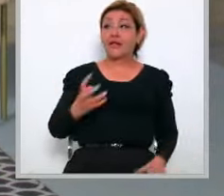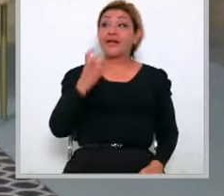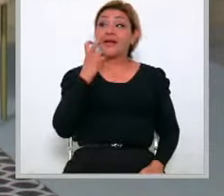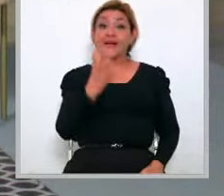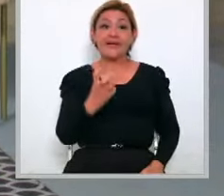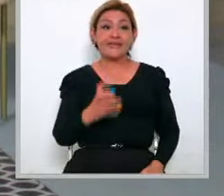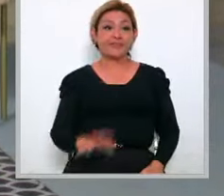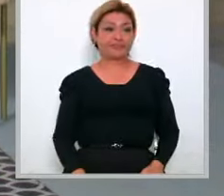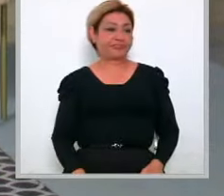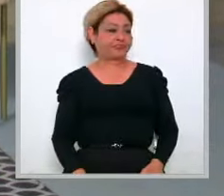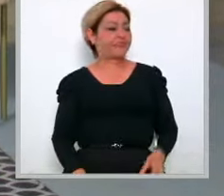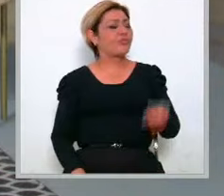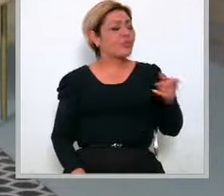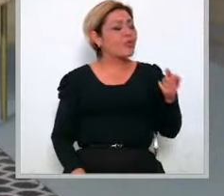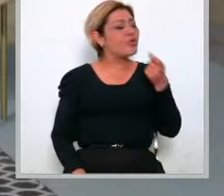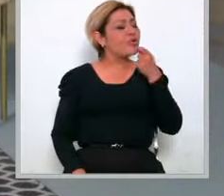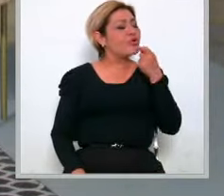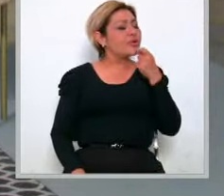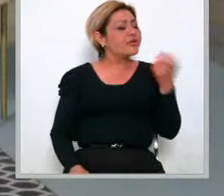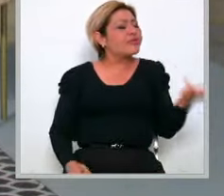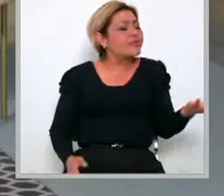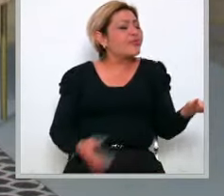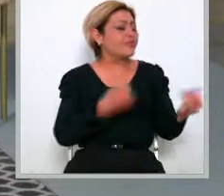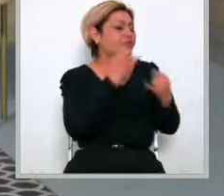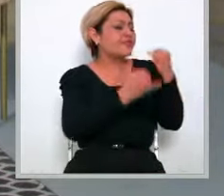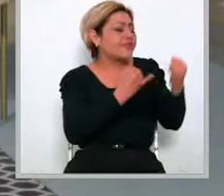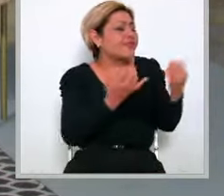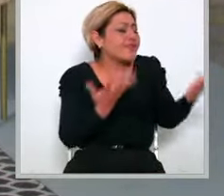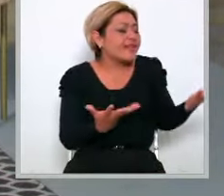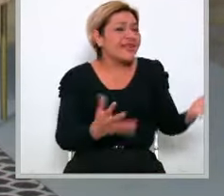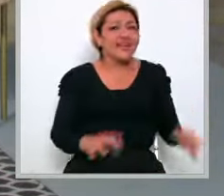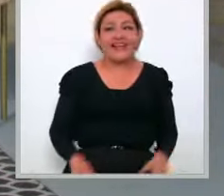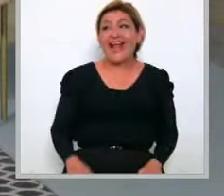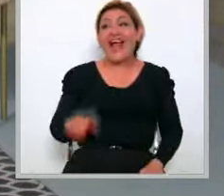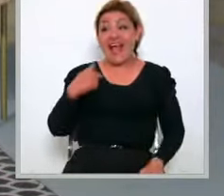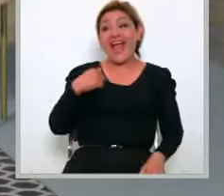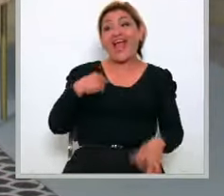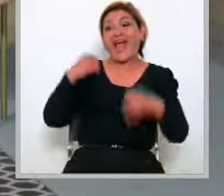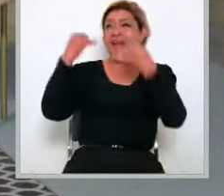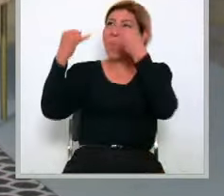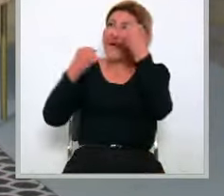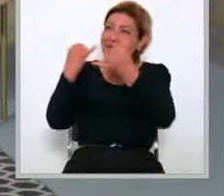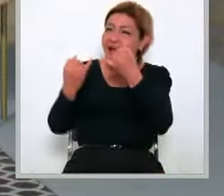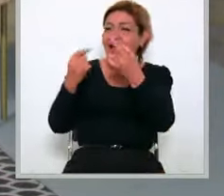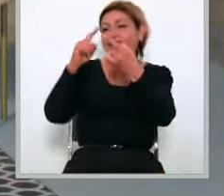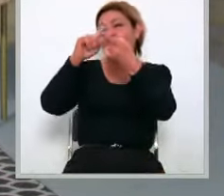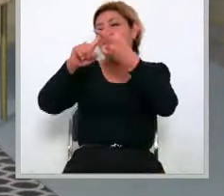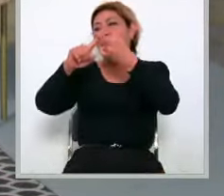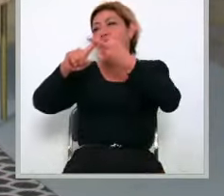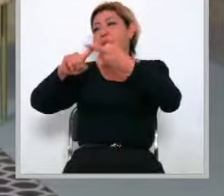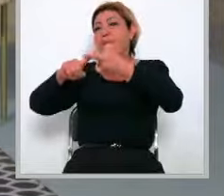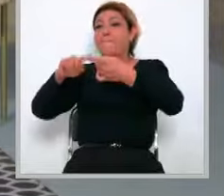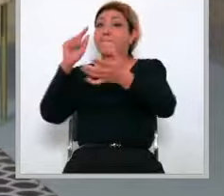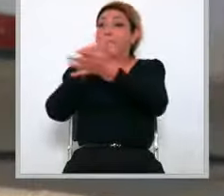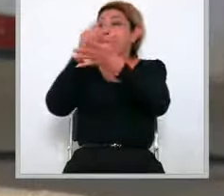personas. Estábamos jugando Zapatito Blanco. Y también estuvimos escuchando un cuento y estuvimos bailando. ¿Qué